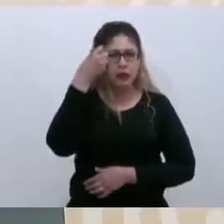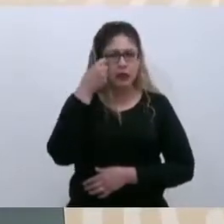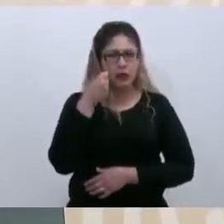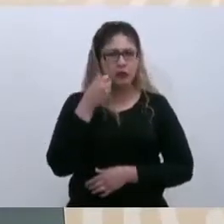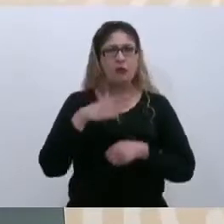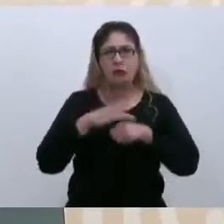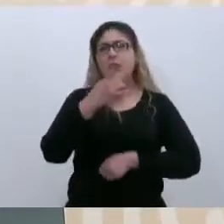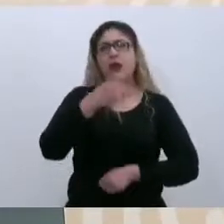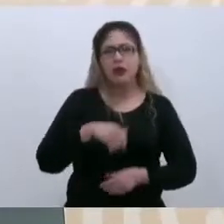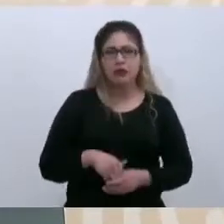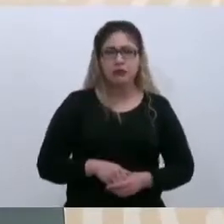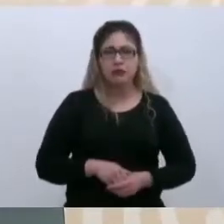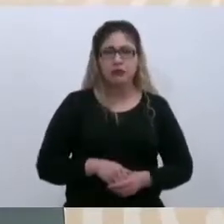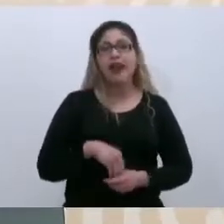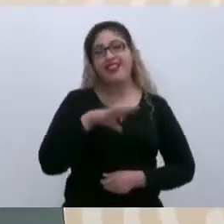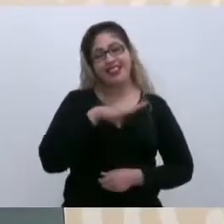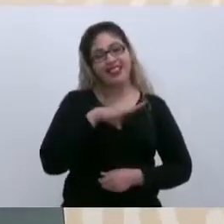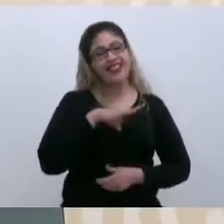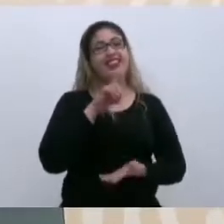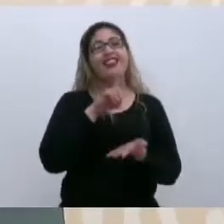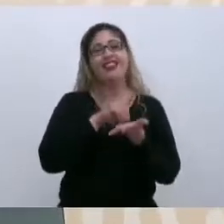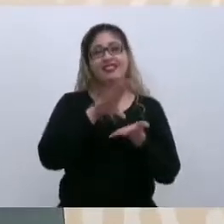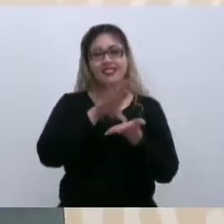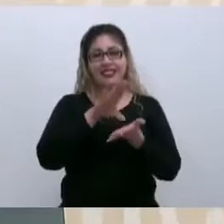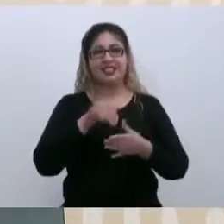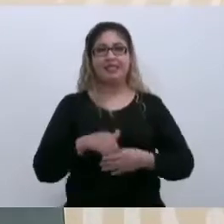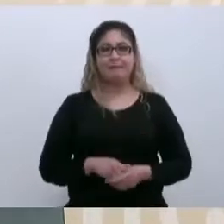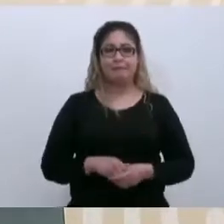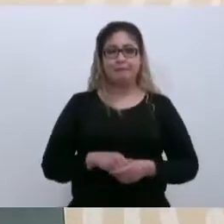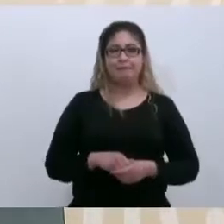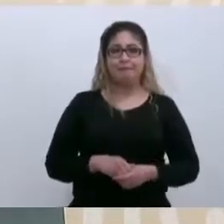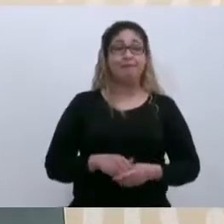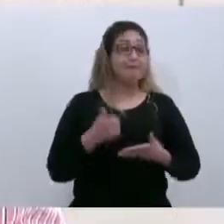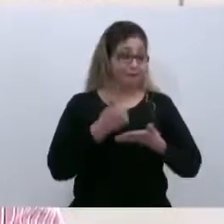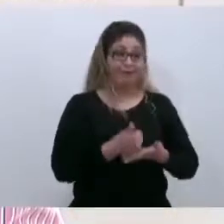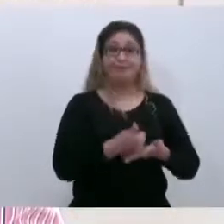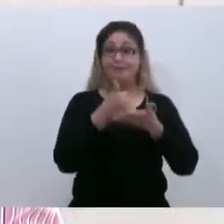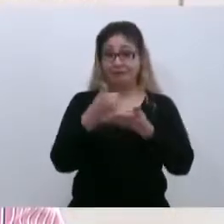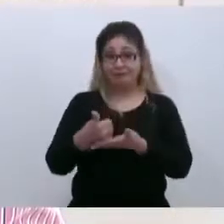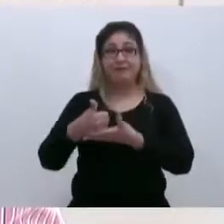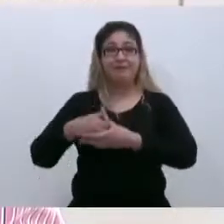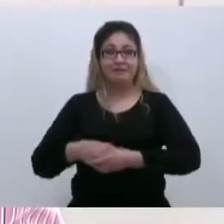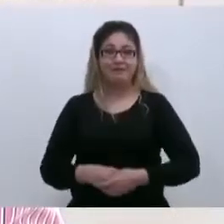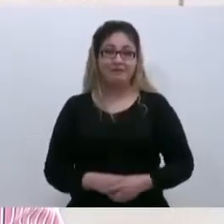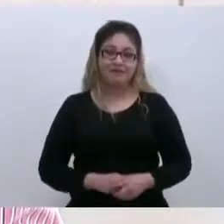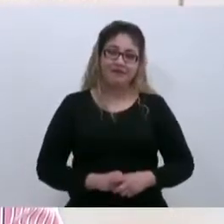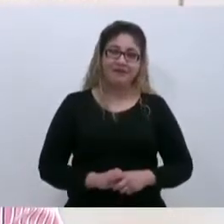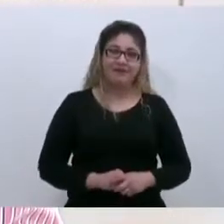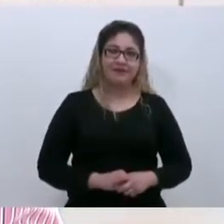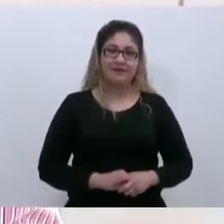padecen de alguna discapacidad y se les ayuda. También